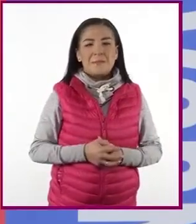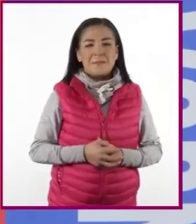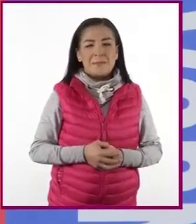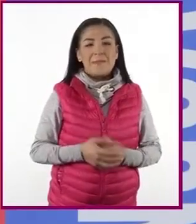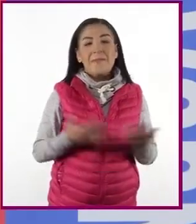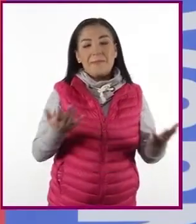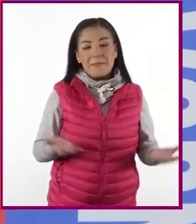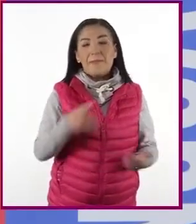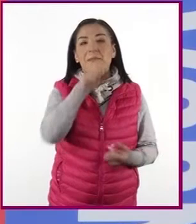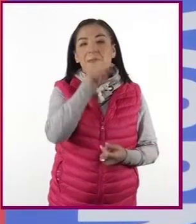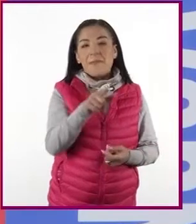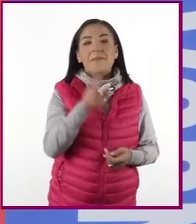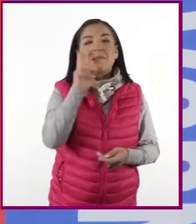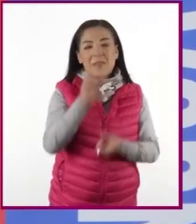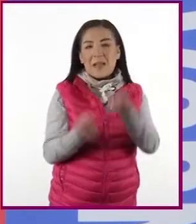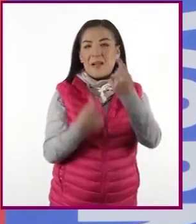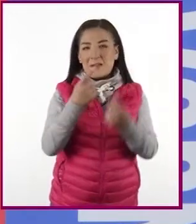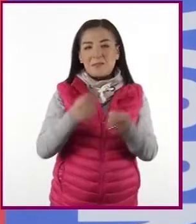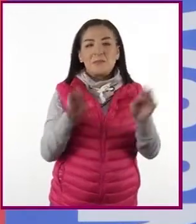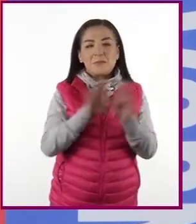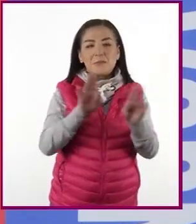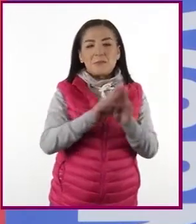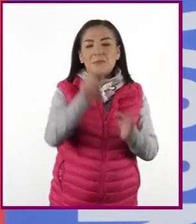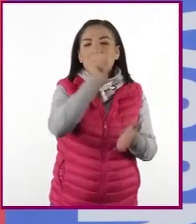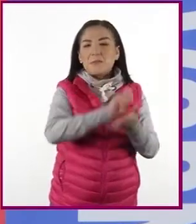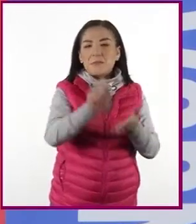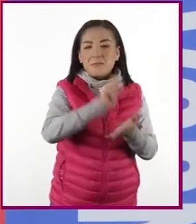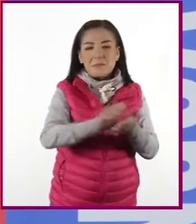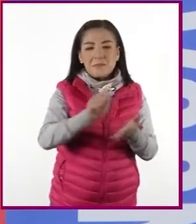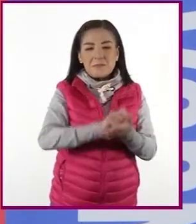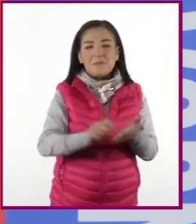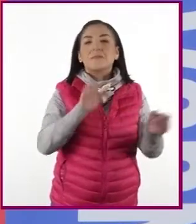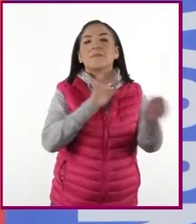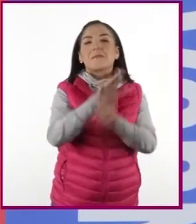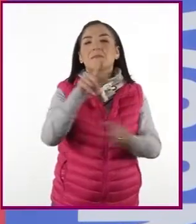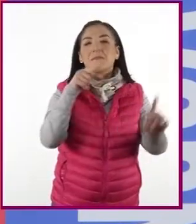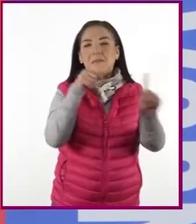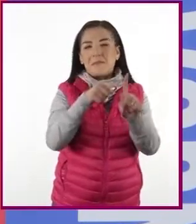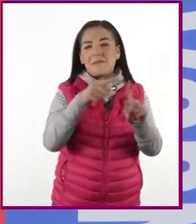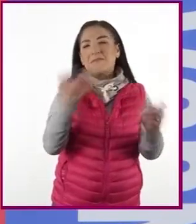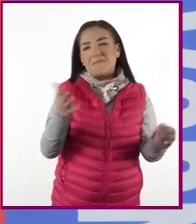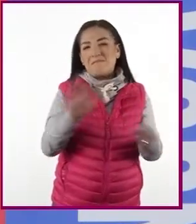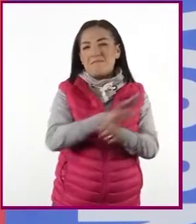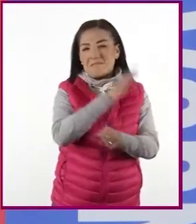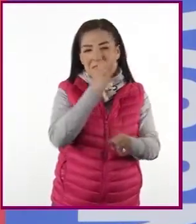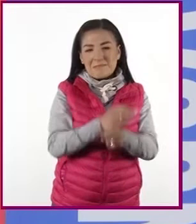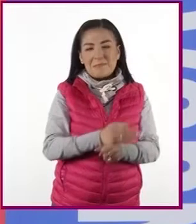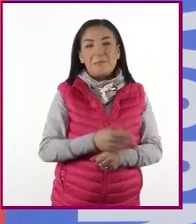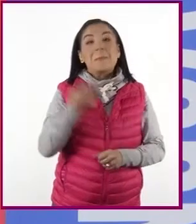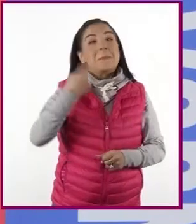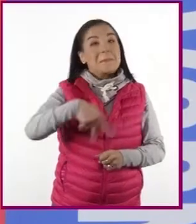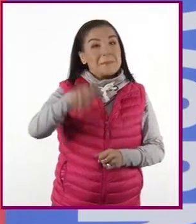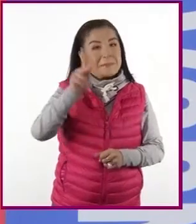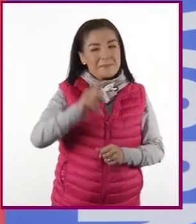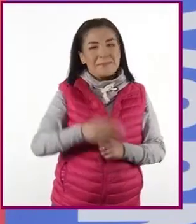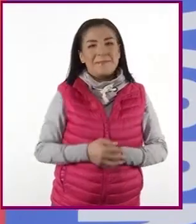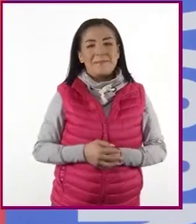prólogos fueron escritos para un propósito similar. Sin embargo, el primer